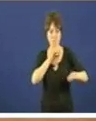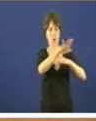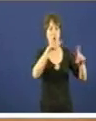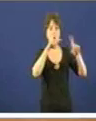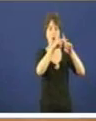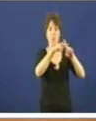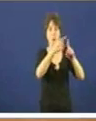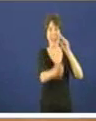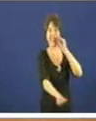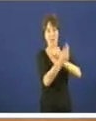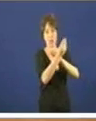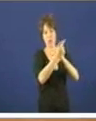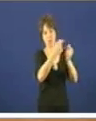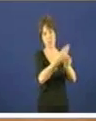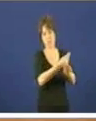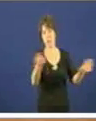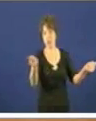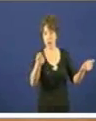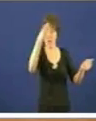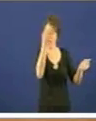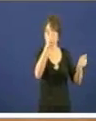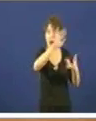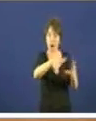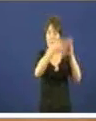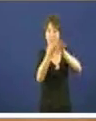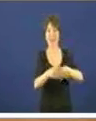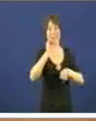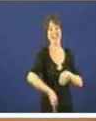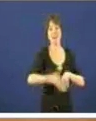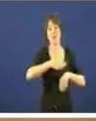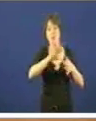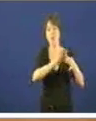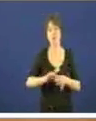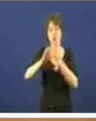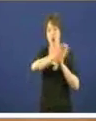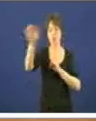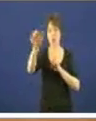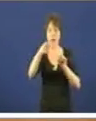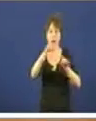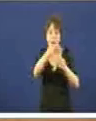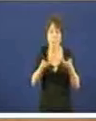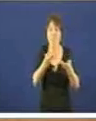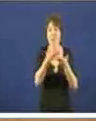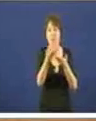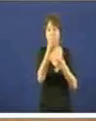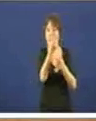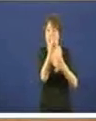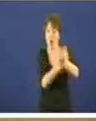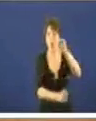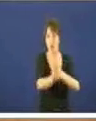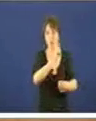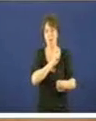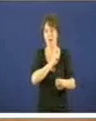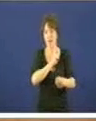indemnizacións, que aplique a directiva da Unión Europea donde solicita que devolvan o diñeiro e que teñan unha